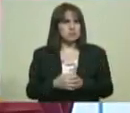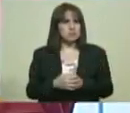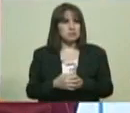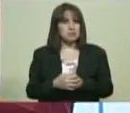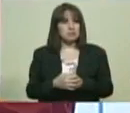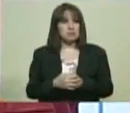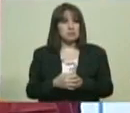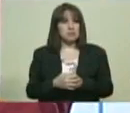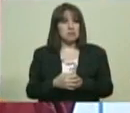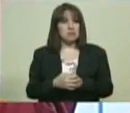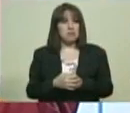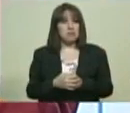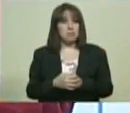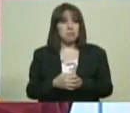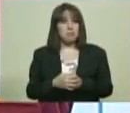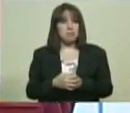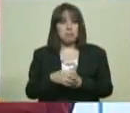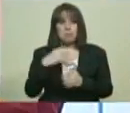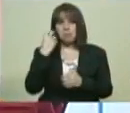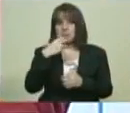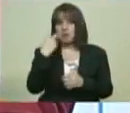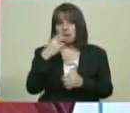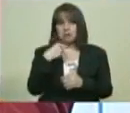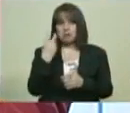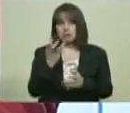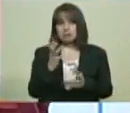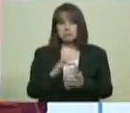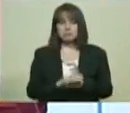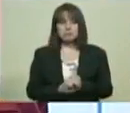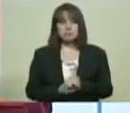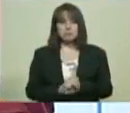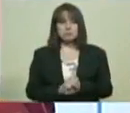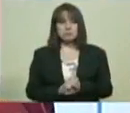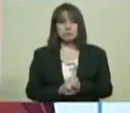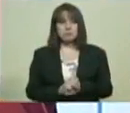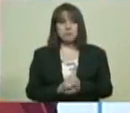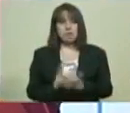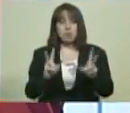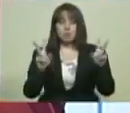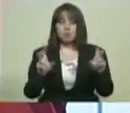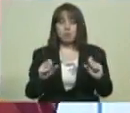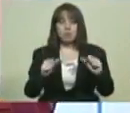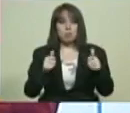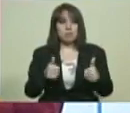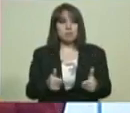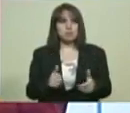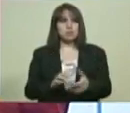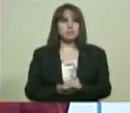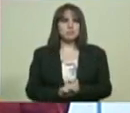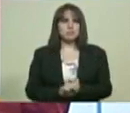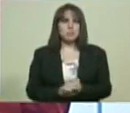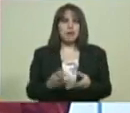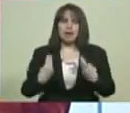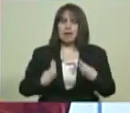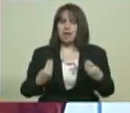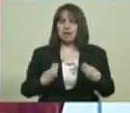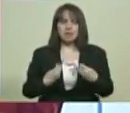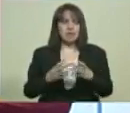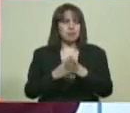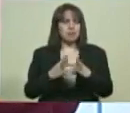¿Ah? A new beginning. A new beginning. Es el nuevo comienzo. En la vida, todo el